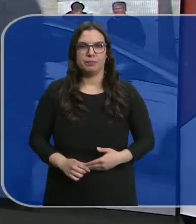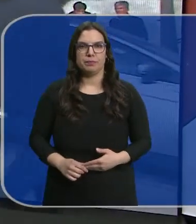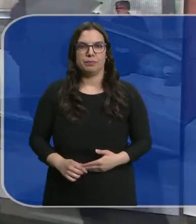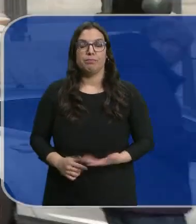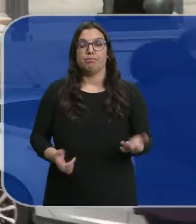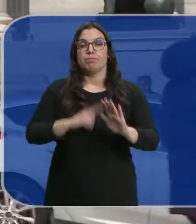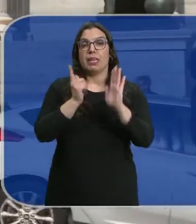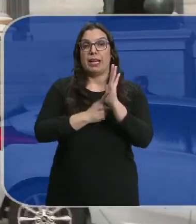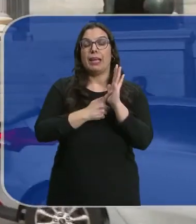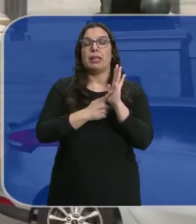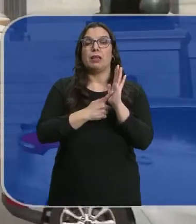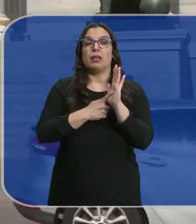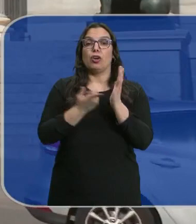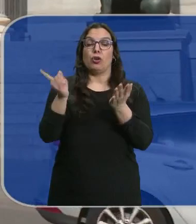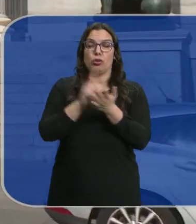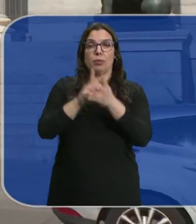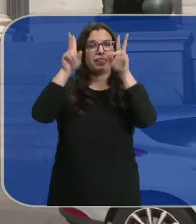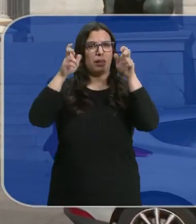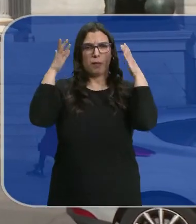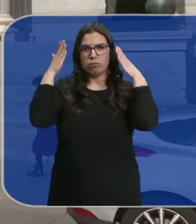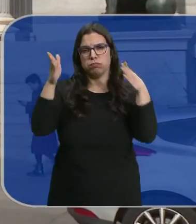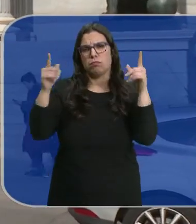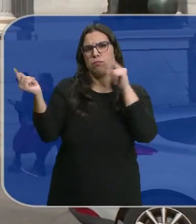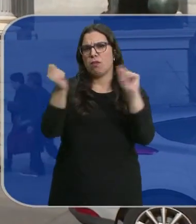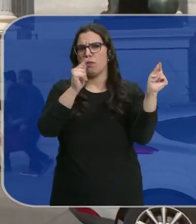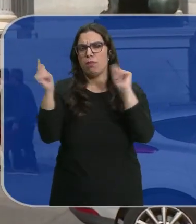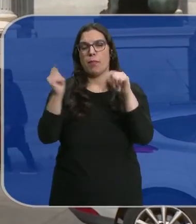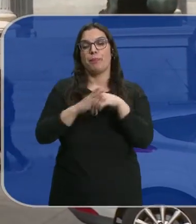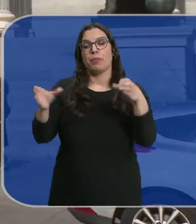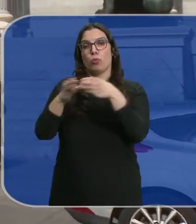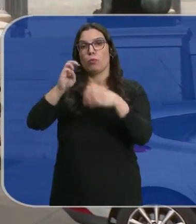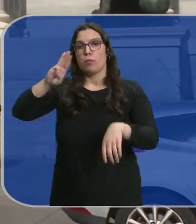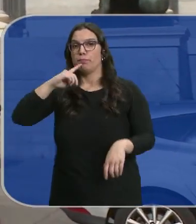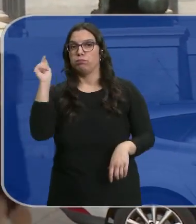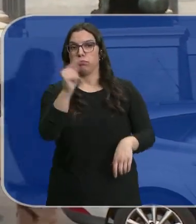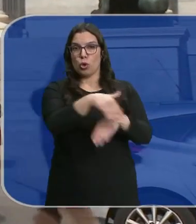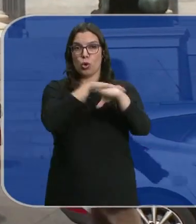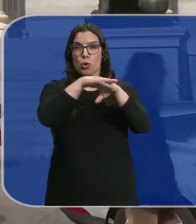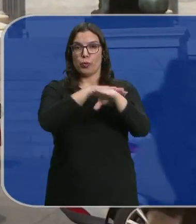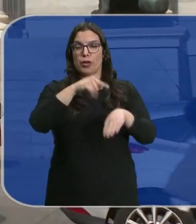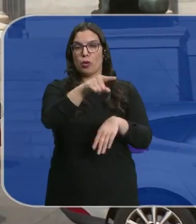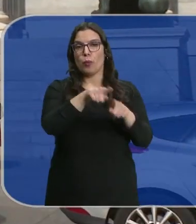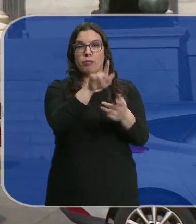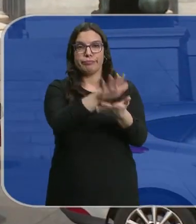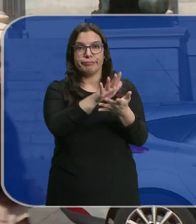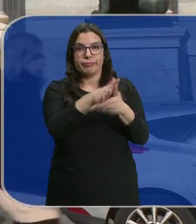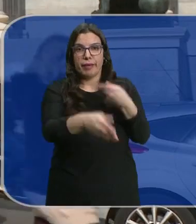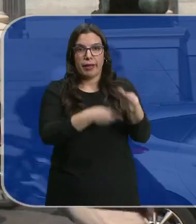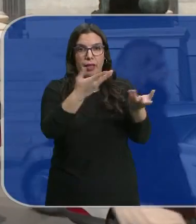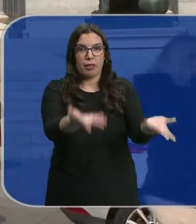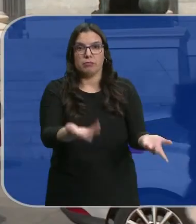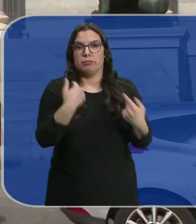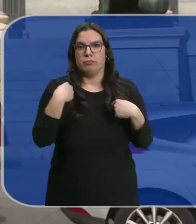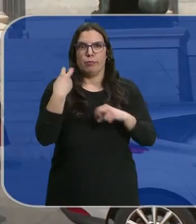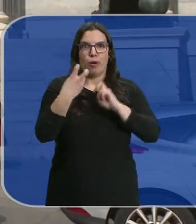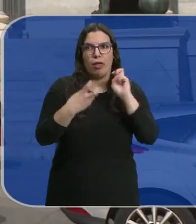Sí, la ley del solo sí es sí vuelve a centrar la sesión de control. Los populares reprochan al Ejecutivo su parsimonia a la hora